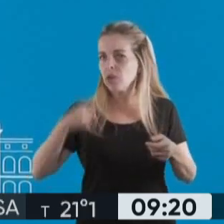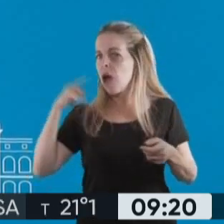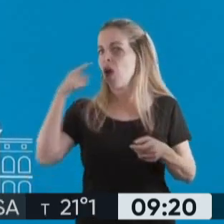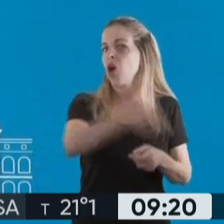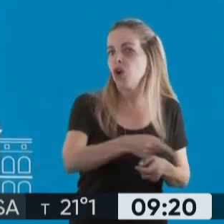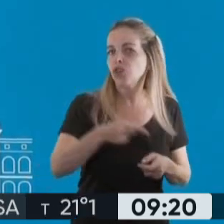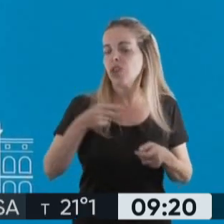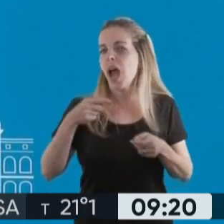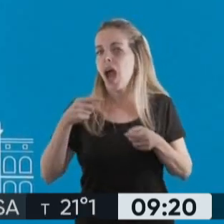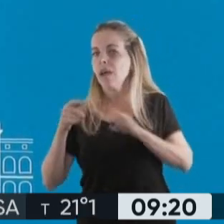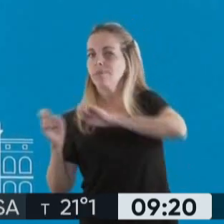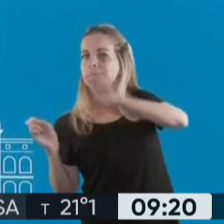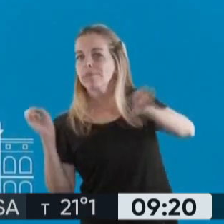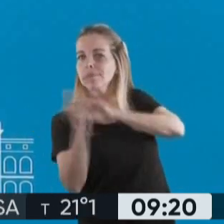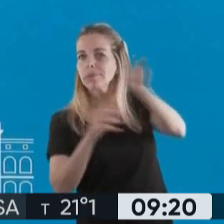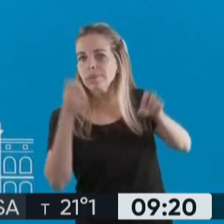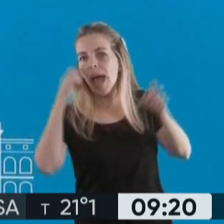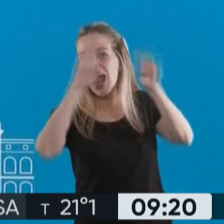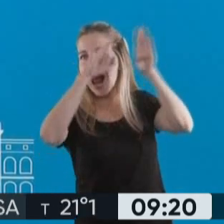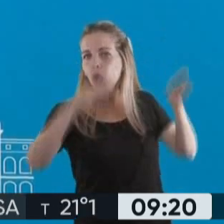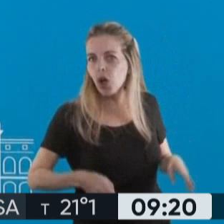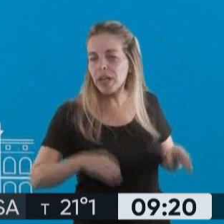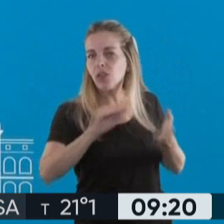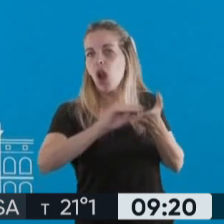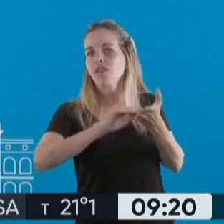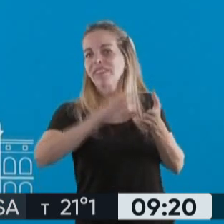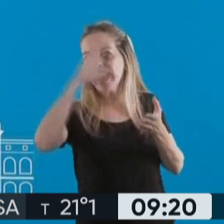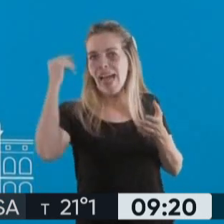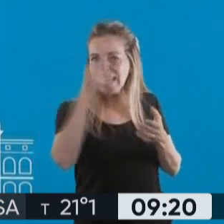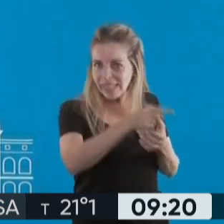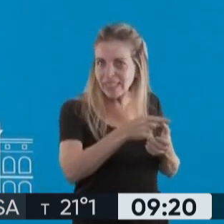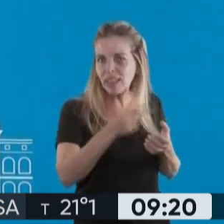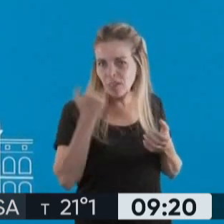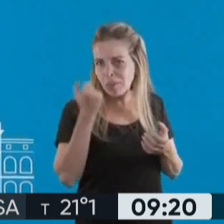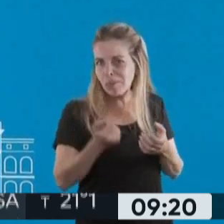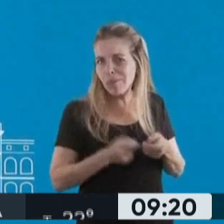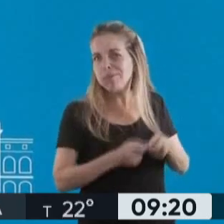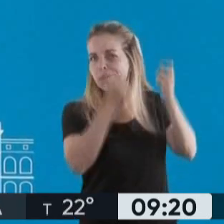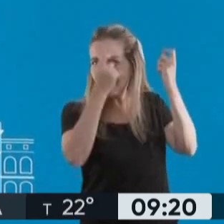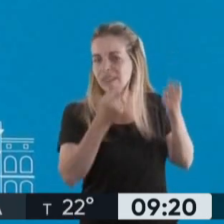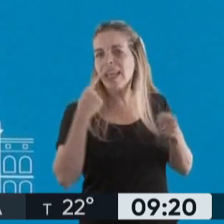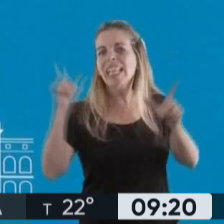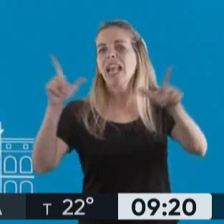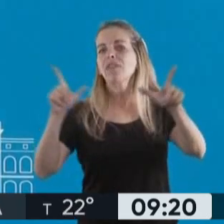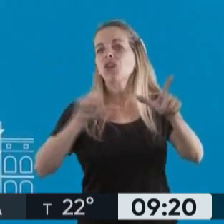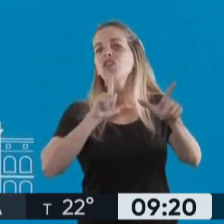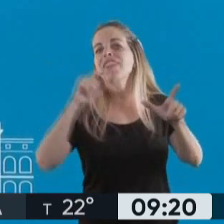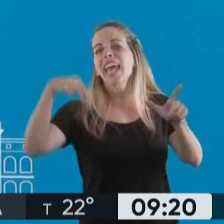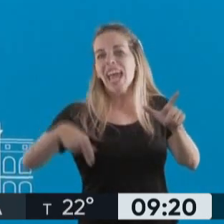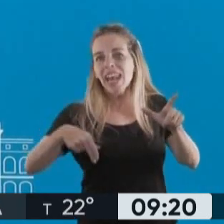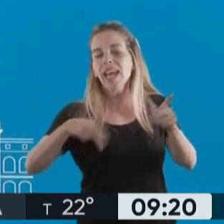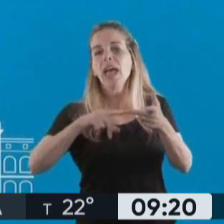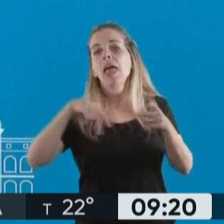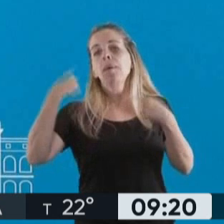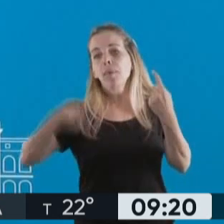ataque al despacho de la vicepresidenta, respondiendo a algo que había sacado en ese momento el canal TN, que no era cierto. A la mañana siguiente volví a